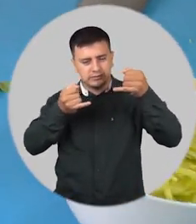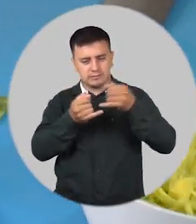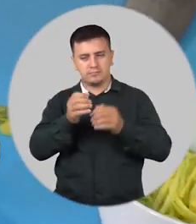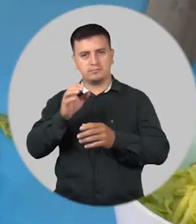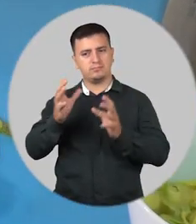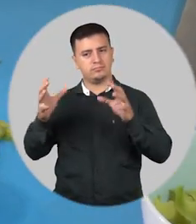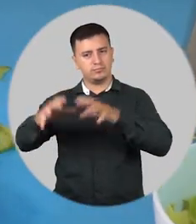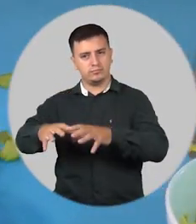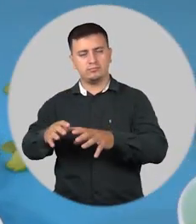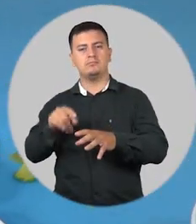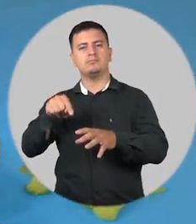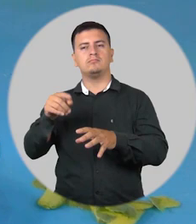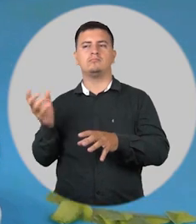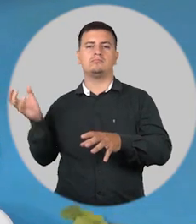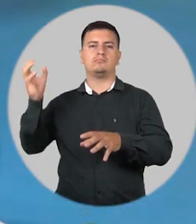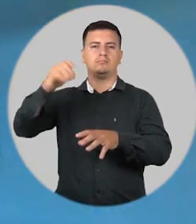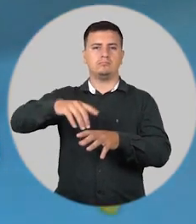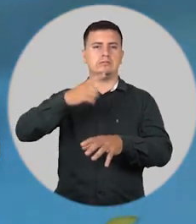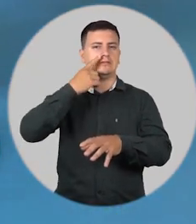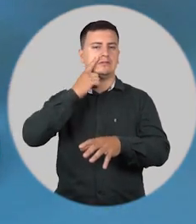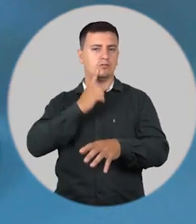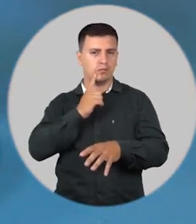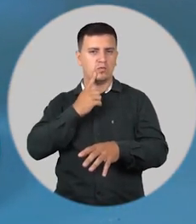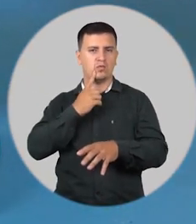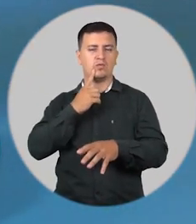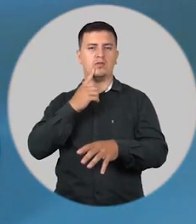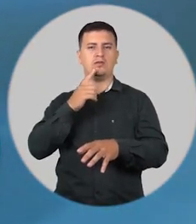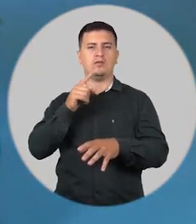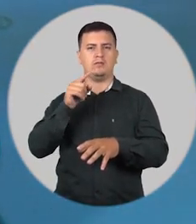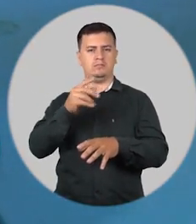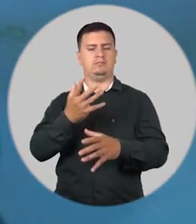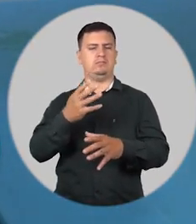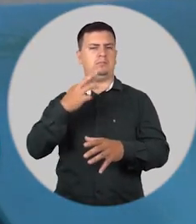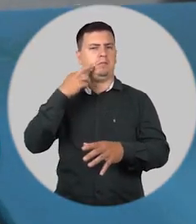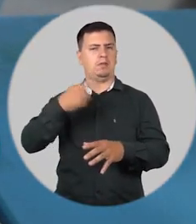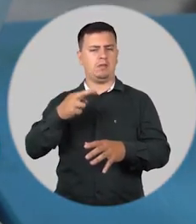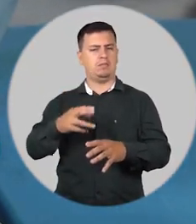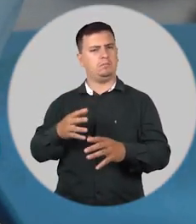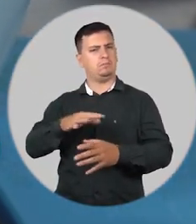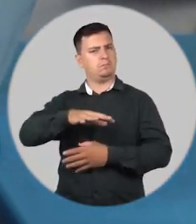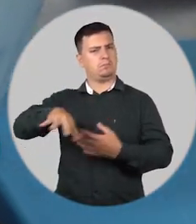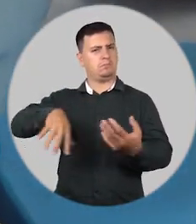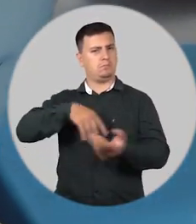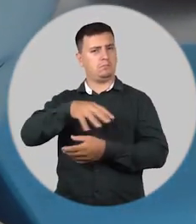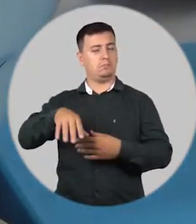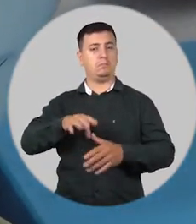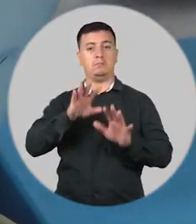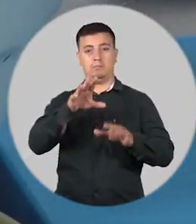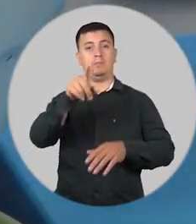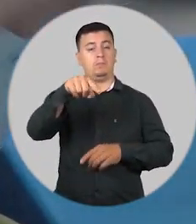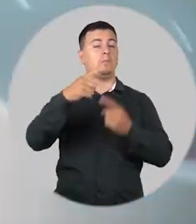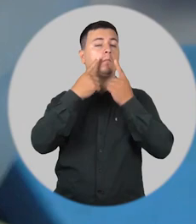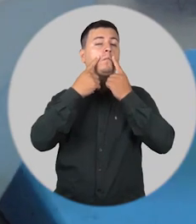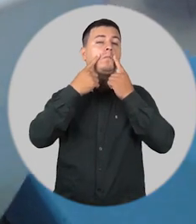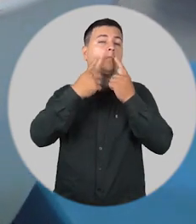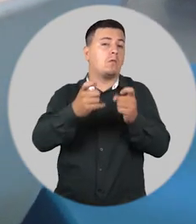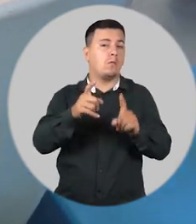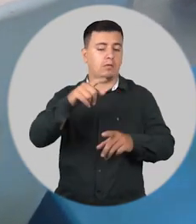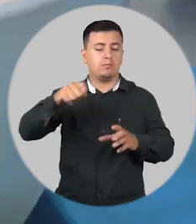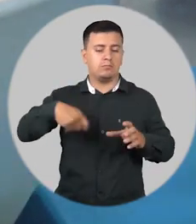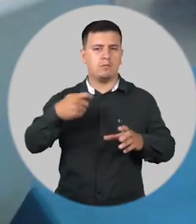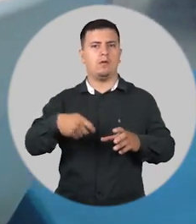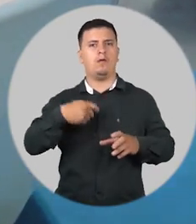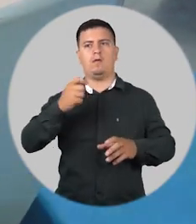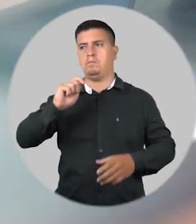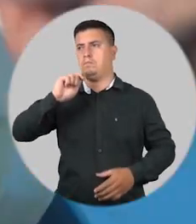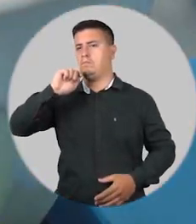Ponemos cebolla morada, parece una combinación un poco rara, pero una vez que atrévanse, prueben y van a ver lo delicioso